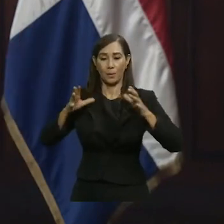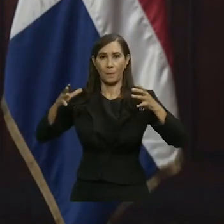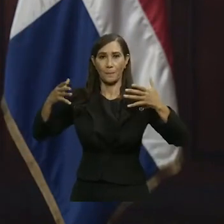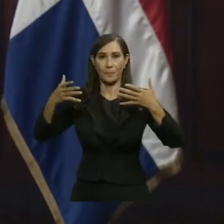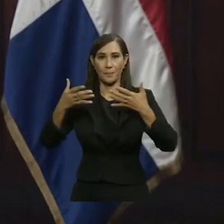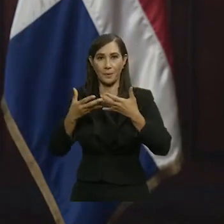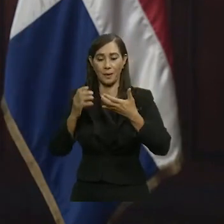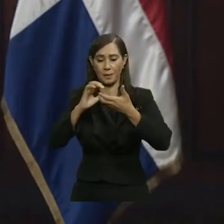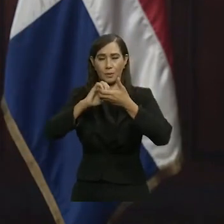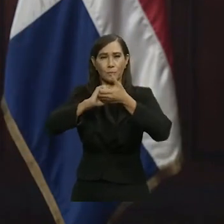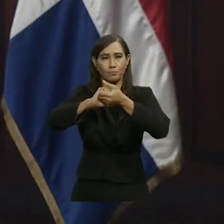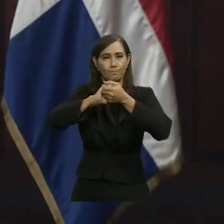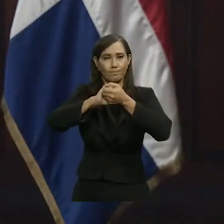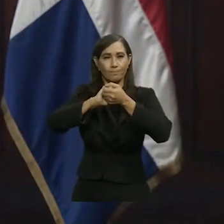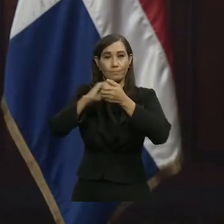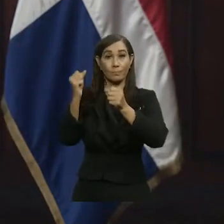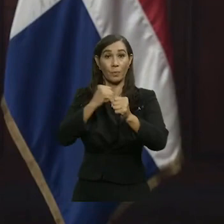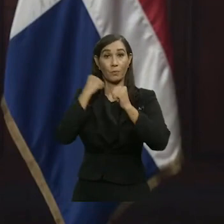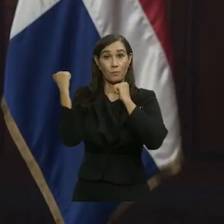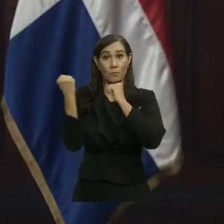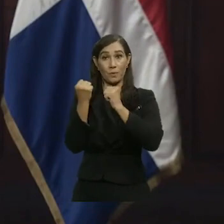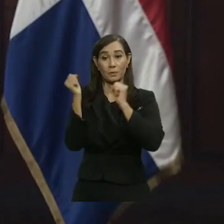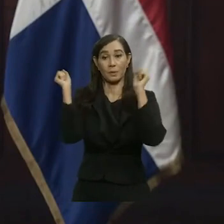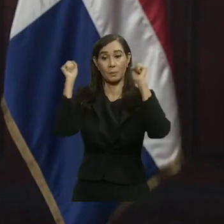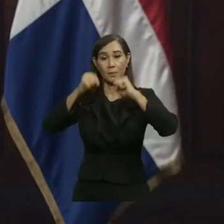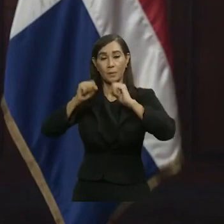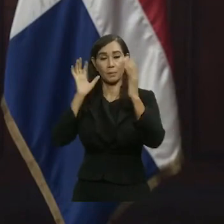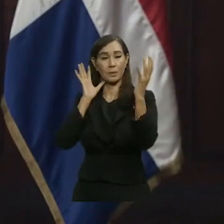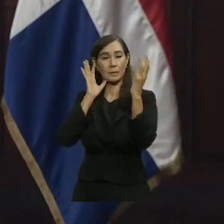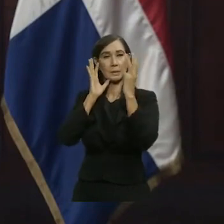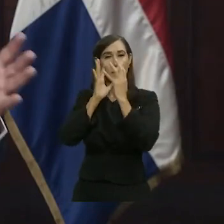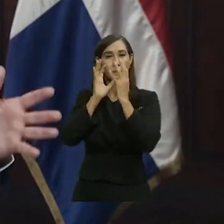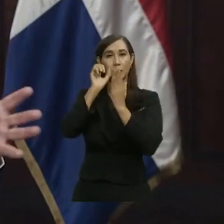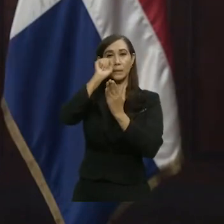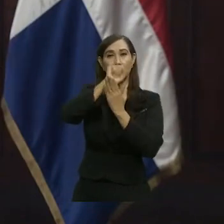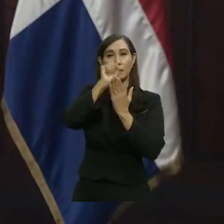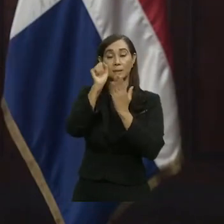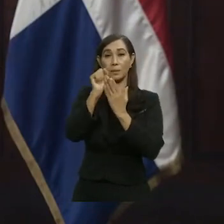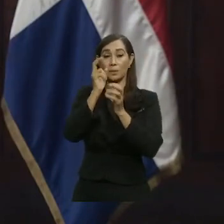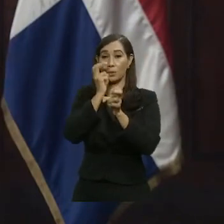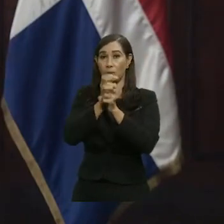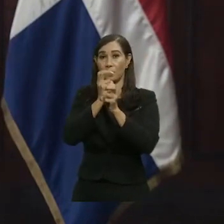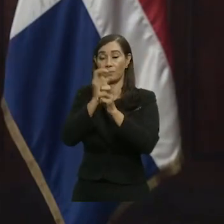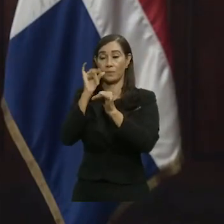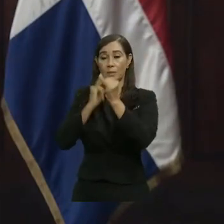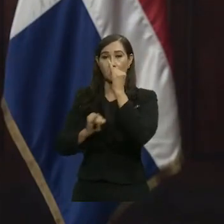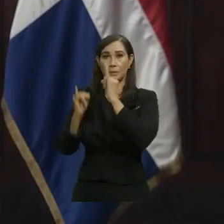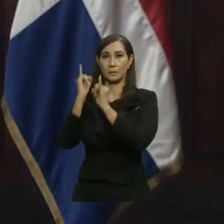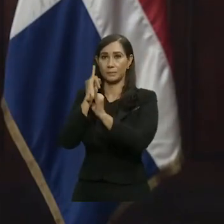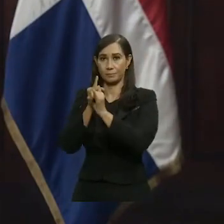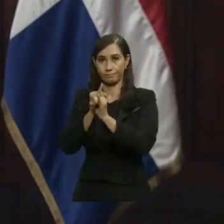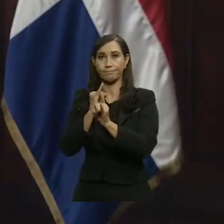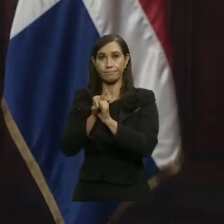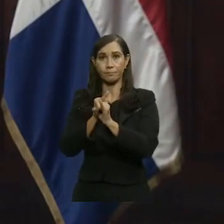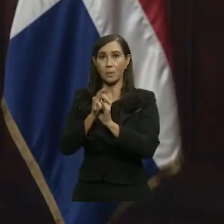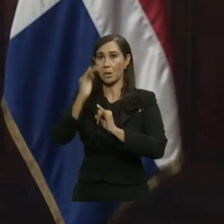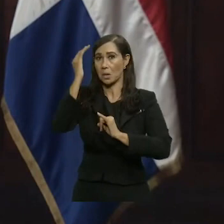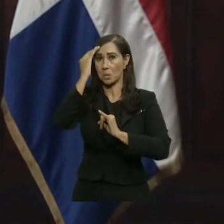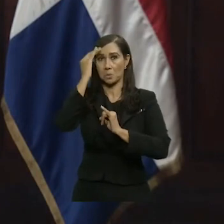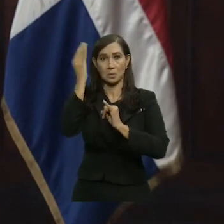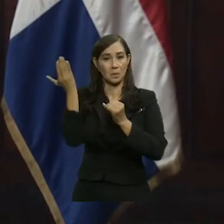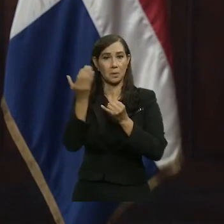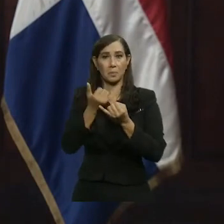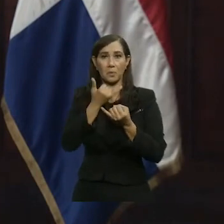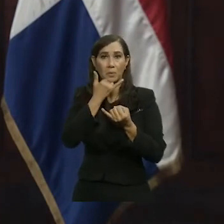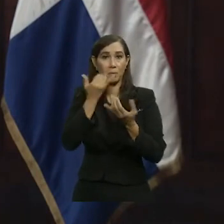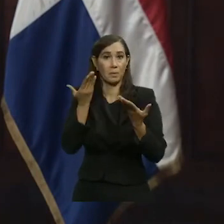acción y unificar fuerzas para enfrentar la situación internacional antes descrita, sobre cuyo final nadie tiene